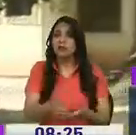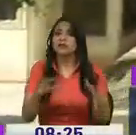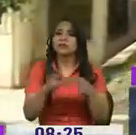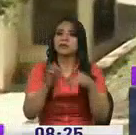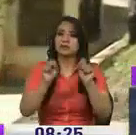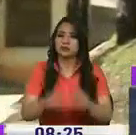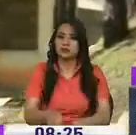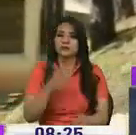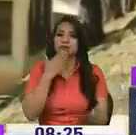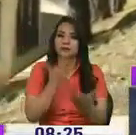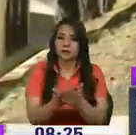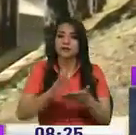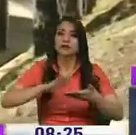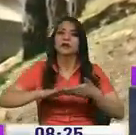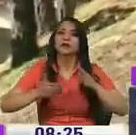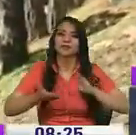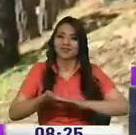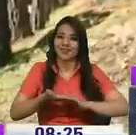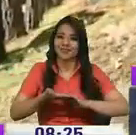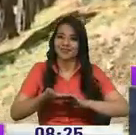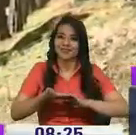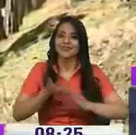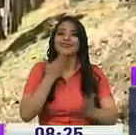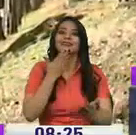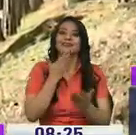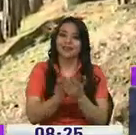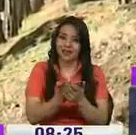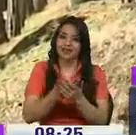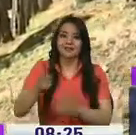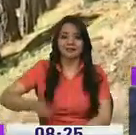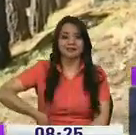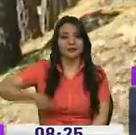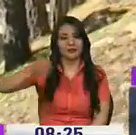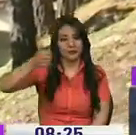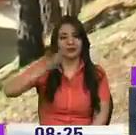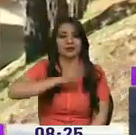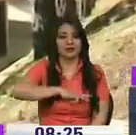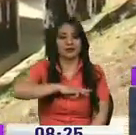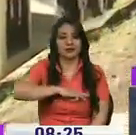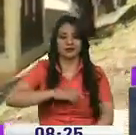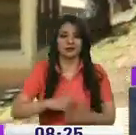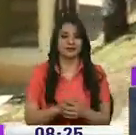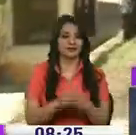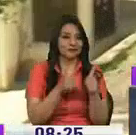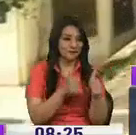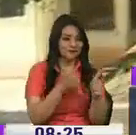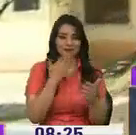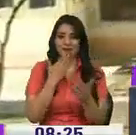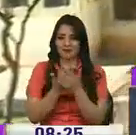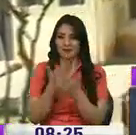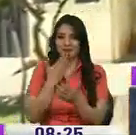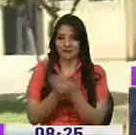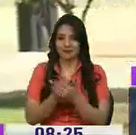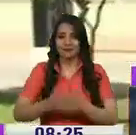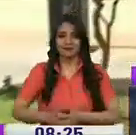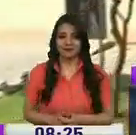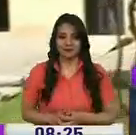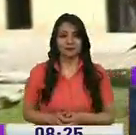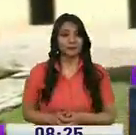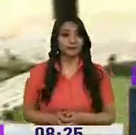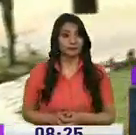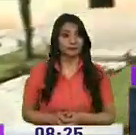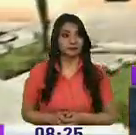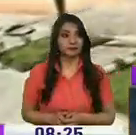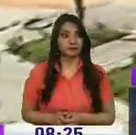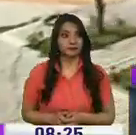con nuestra comunidad y con el organismo regente, que es el municipio. Perfecto, muchísimas gracias, señora Jimenita, por esa información. Ustedes